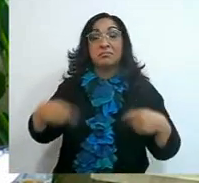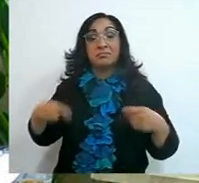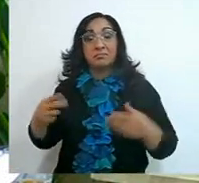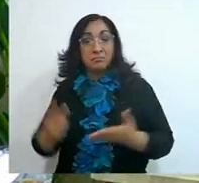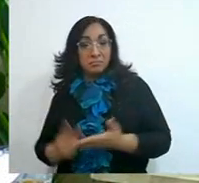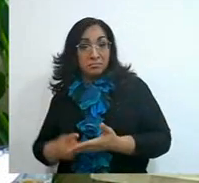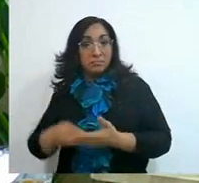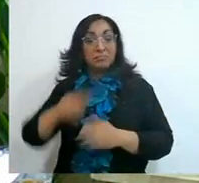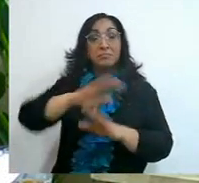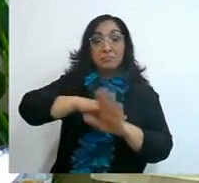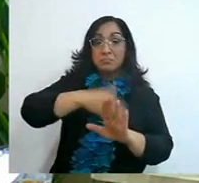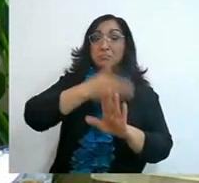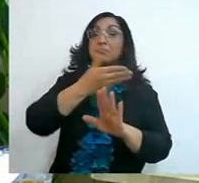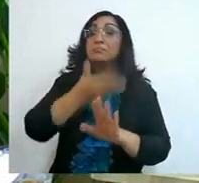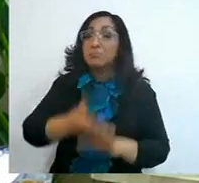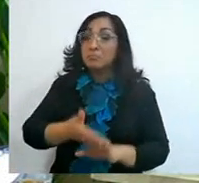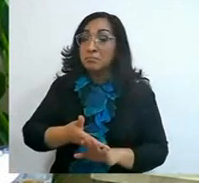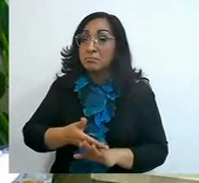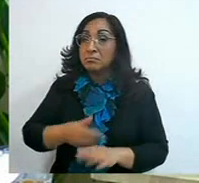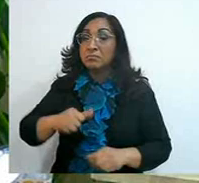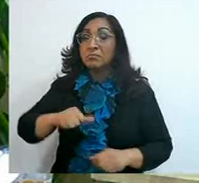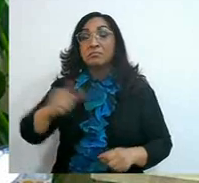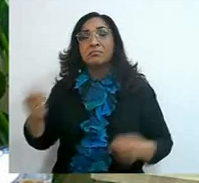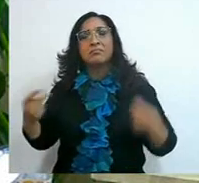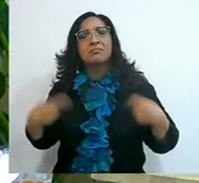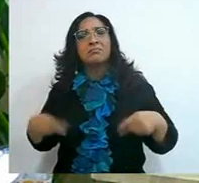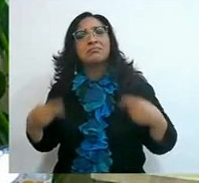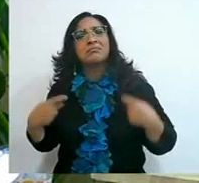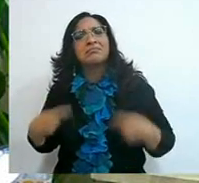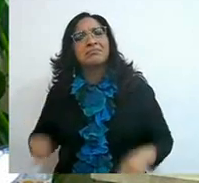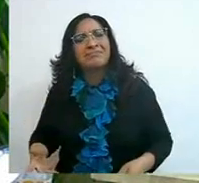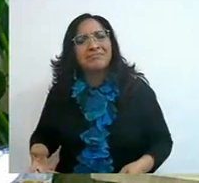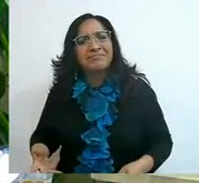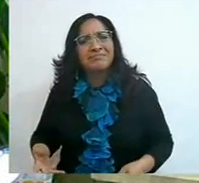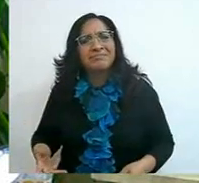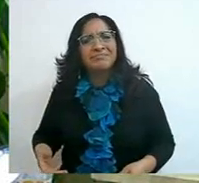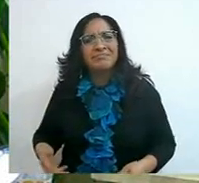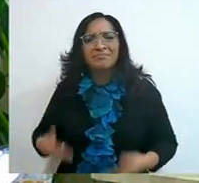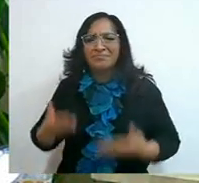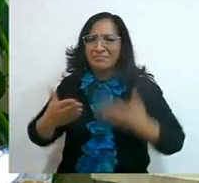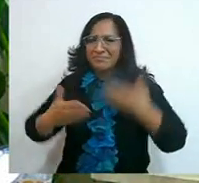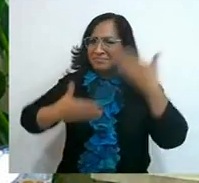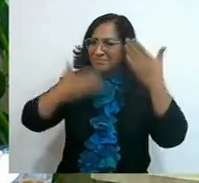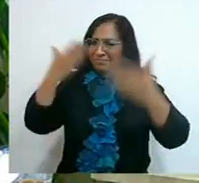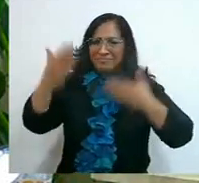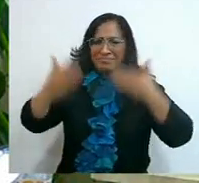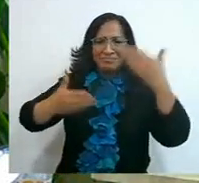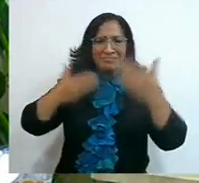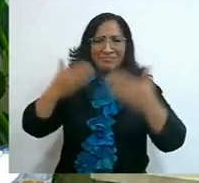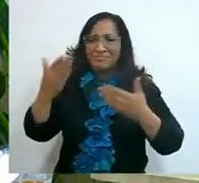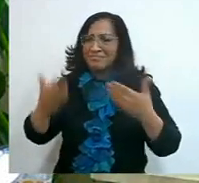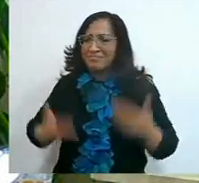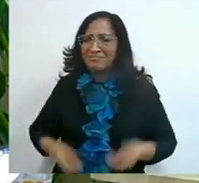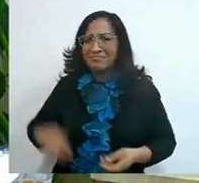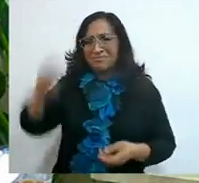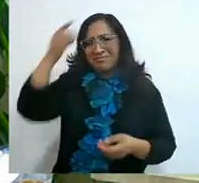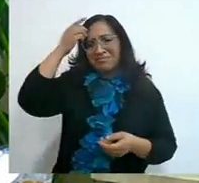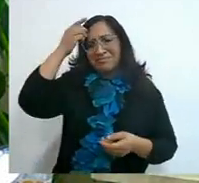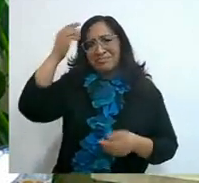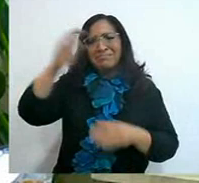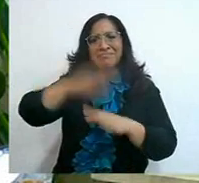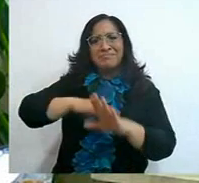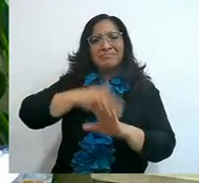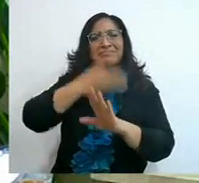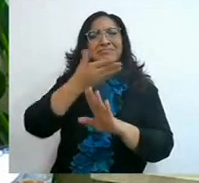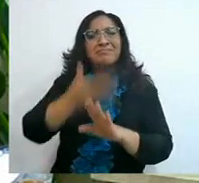ella. ¿Y qué es lo que enseñan? Herejías destructoras. Enseñan lo que ellos viven.